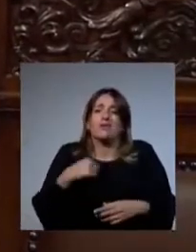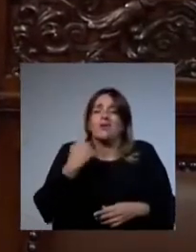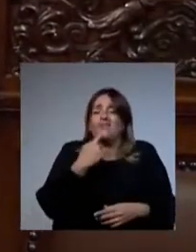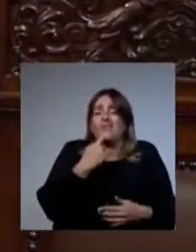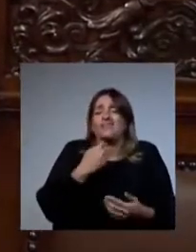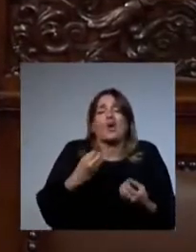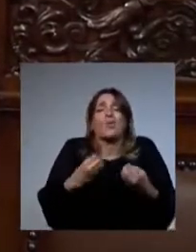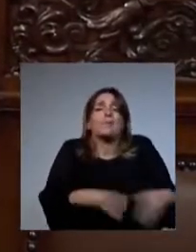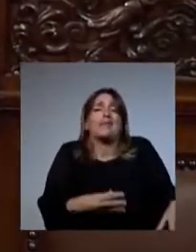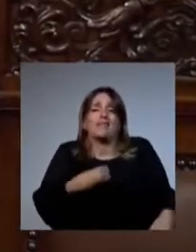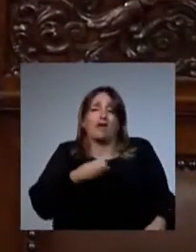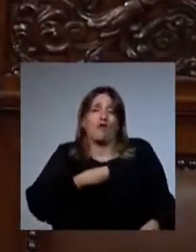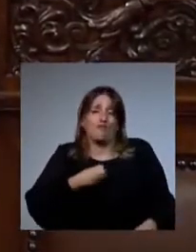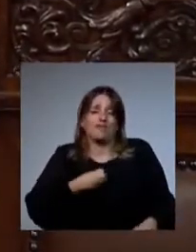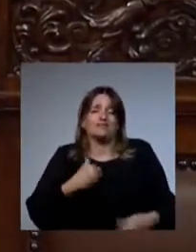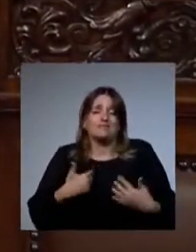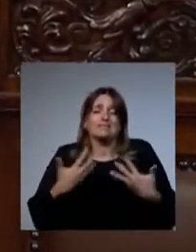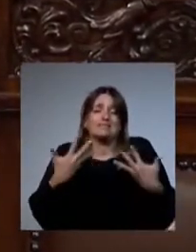confianza.